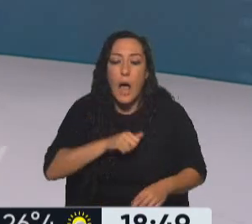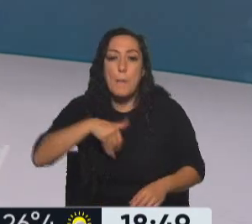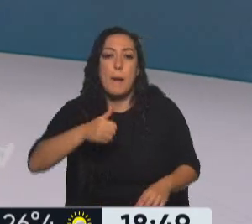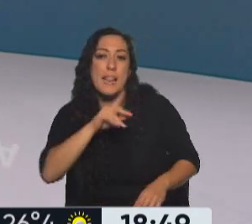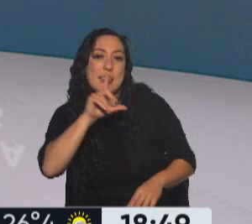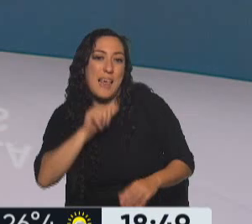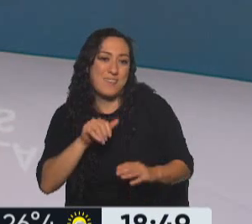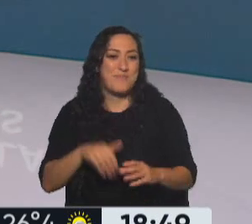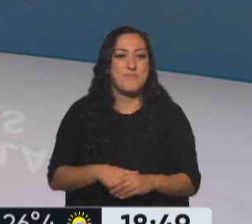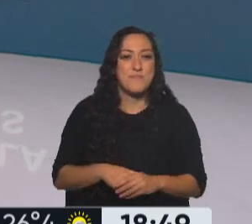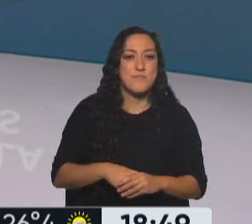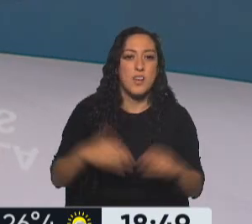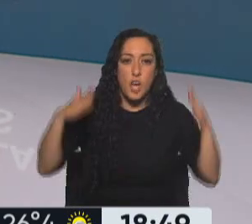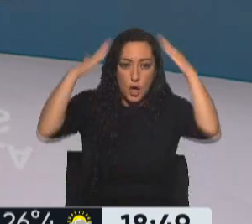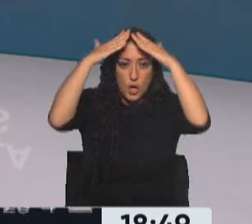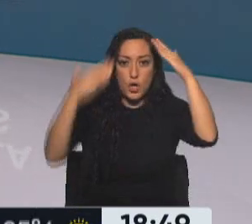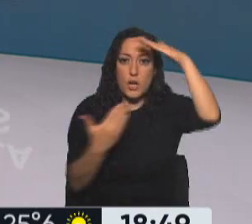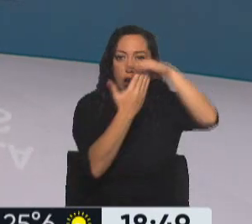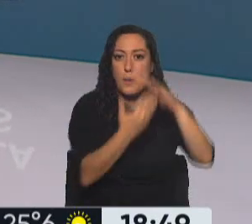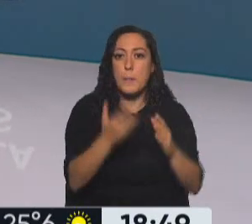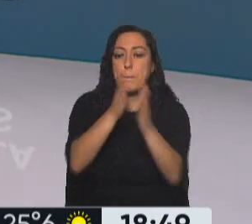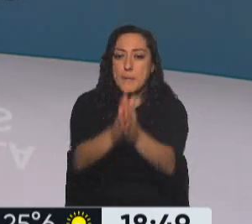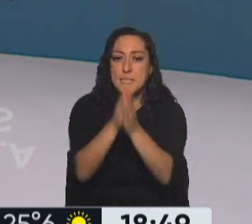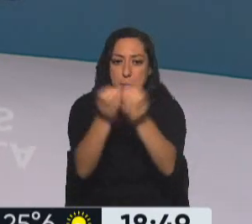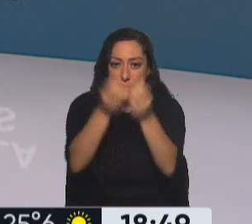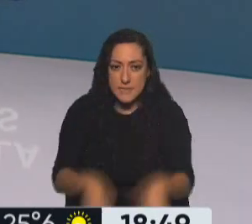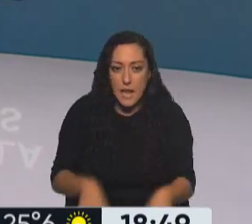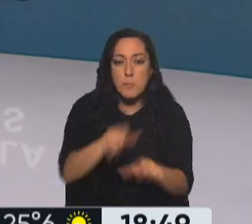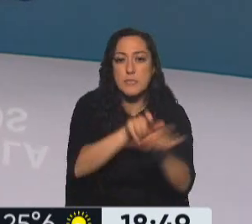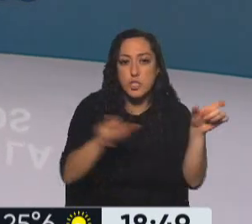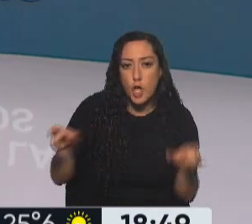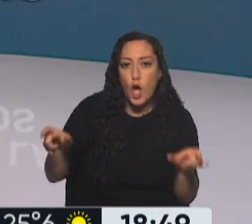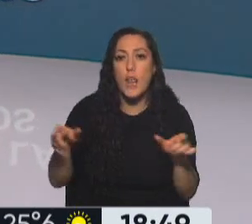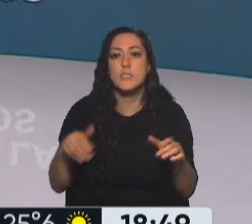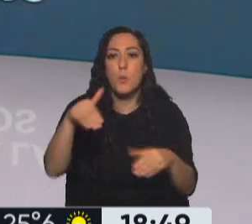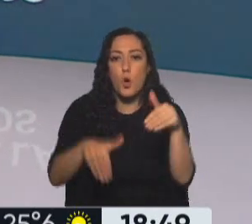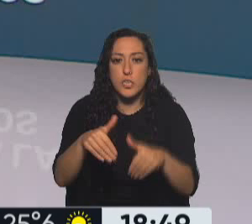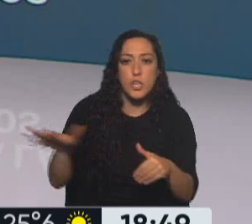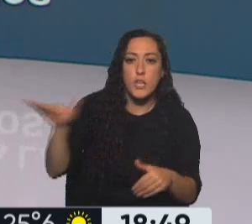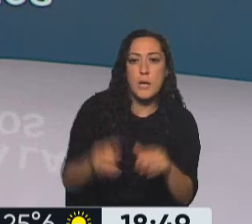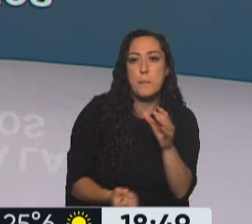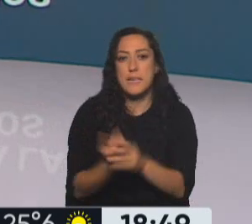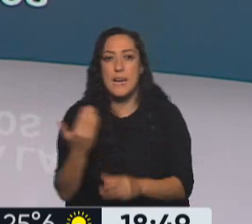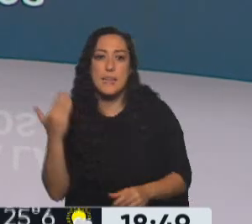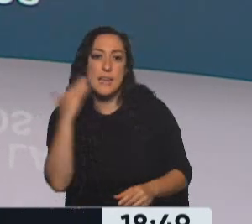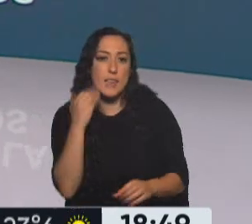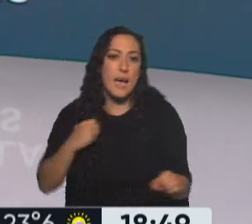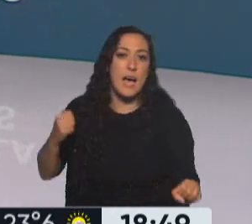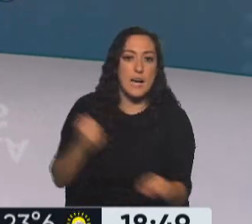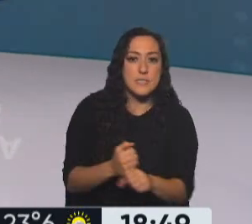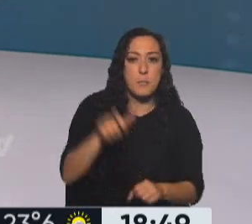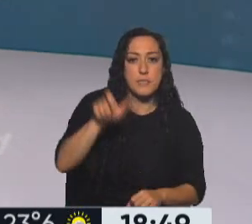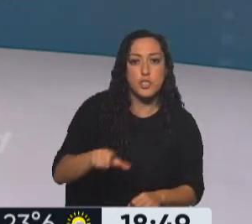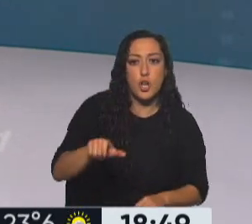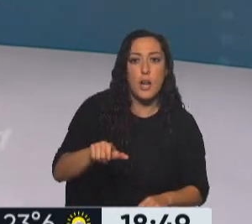El cónclave empieza con la celebración de una misa, los cardenales votan todos los días, a la mañana y a la tarde, hasta que un